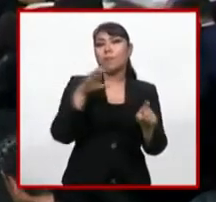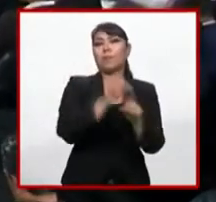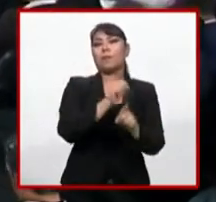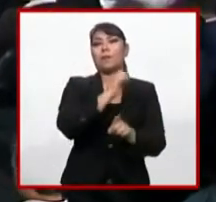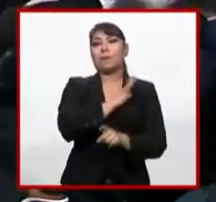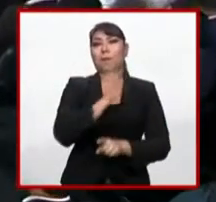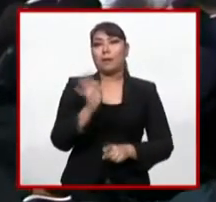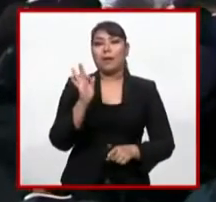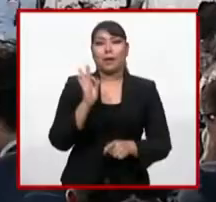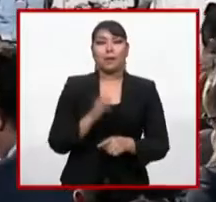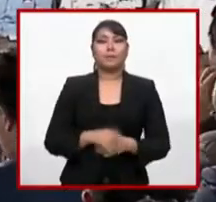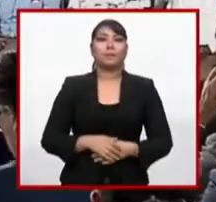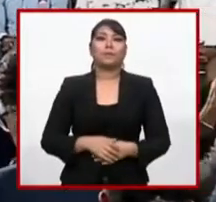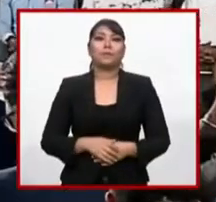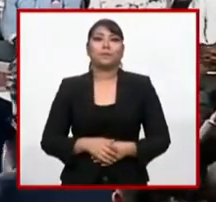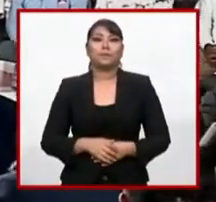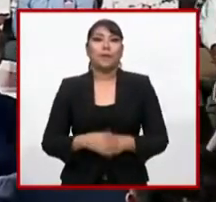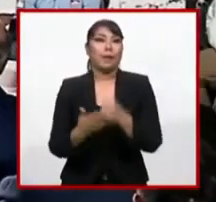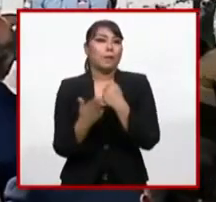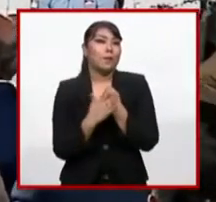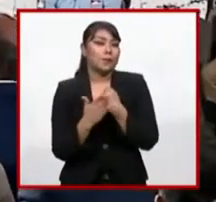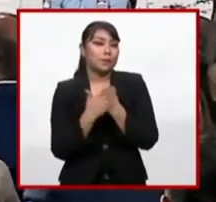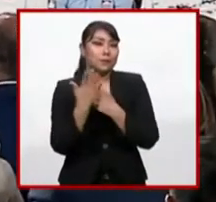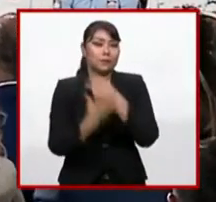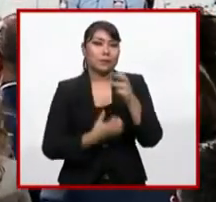el primer semestre del año que entra.